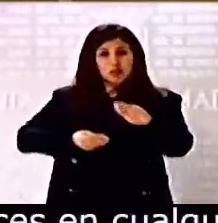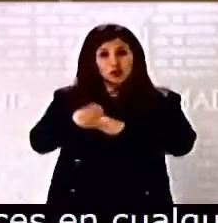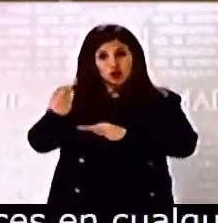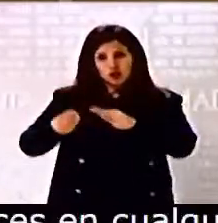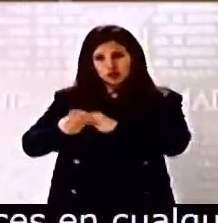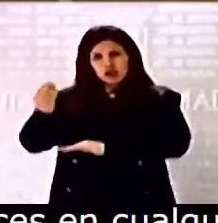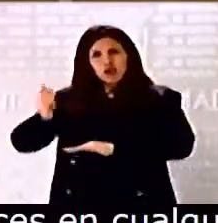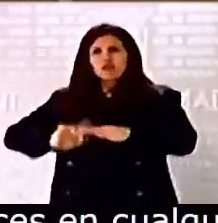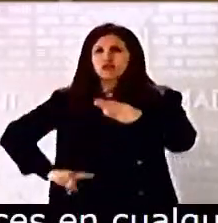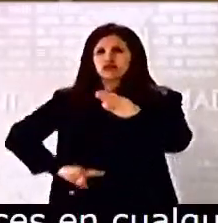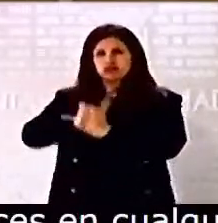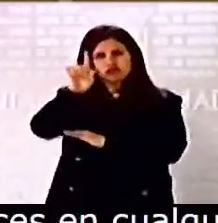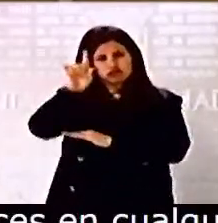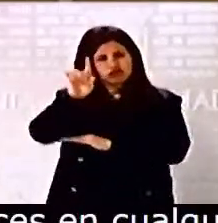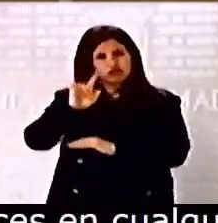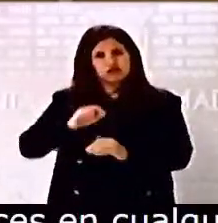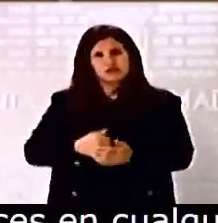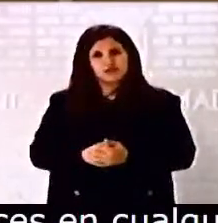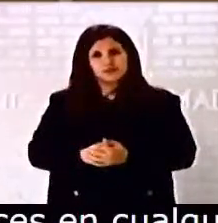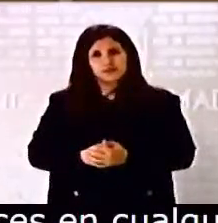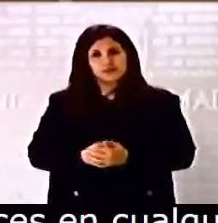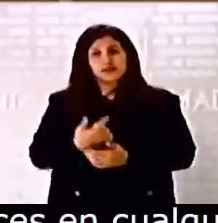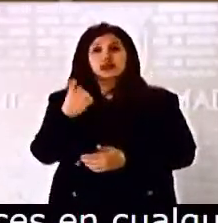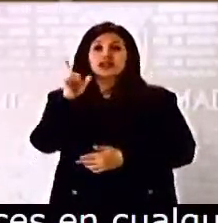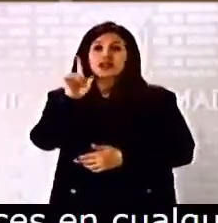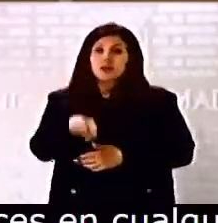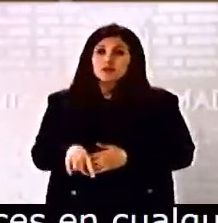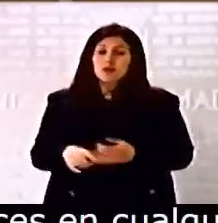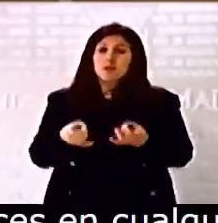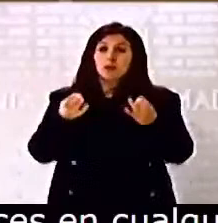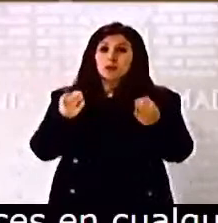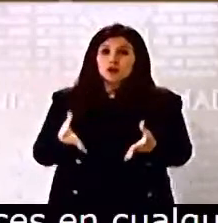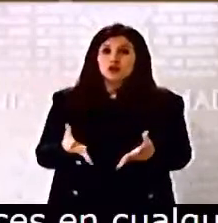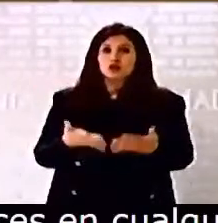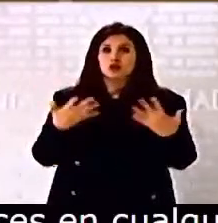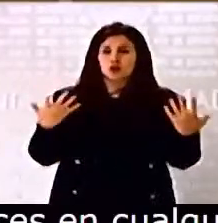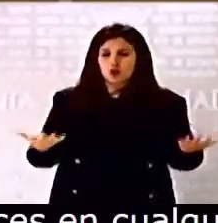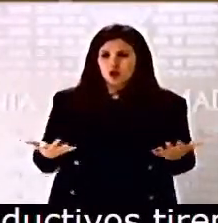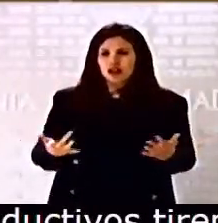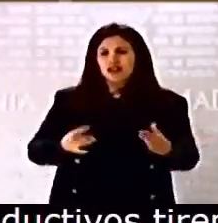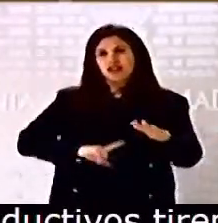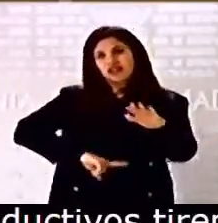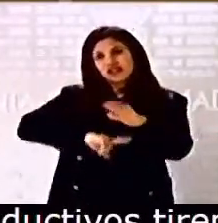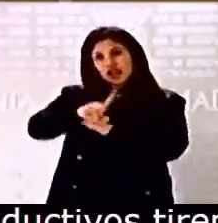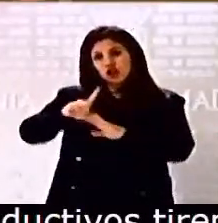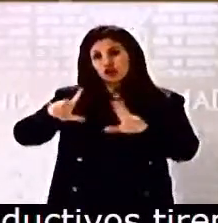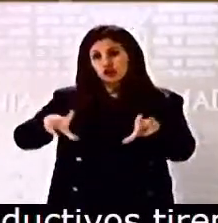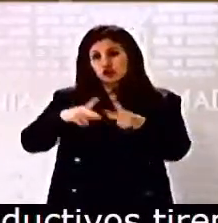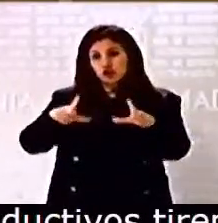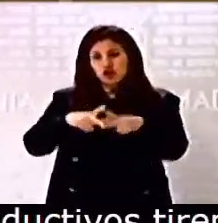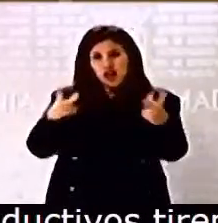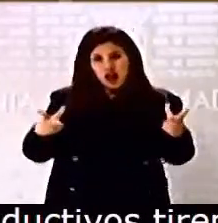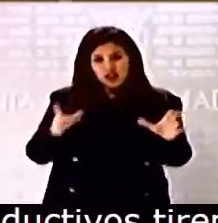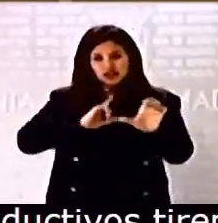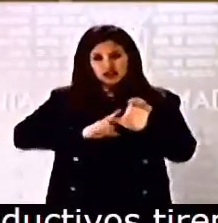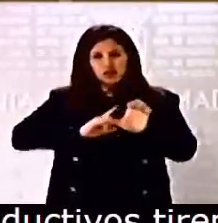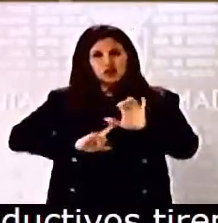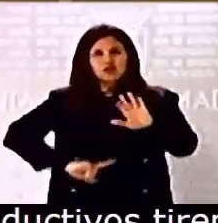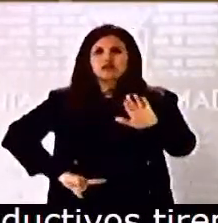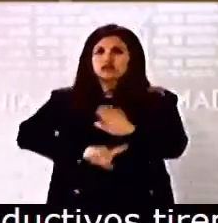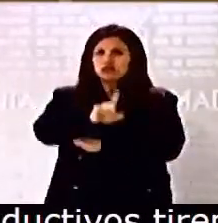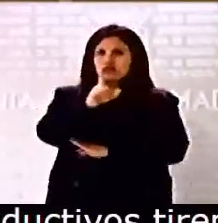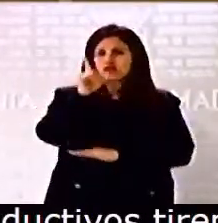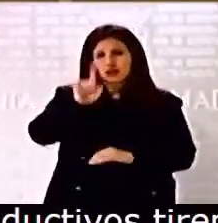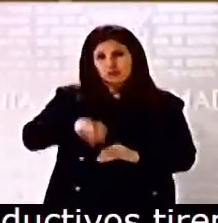para arriba, para que cuanto antes el desarrollo social de esta tierra tire para arriba, para